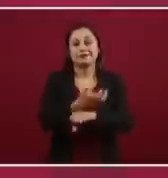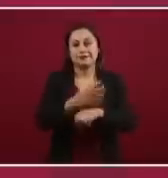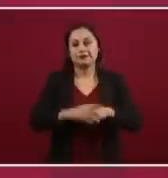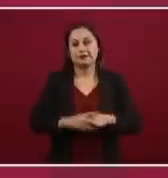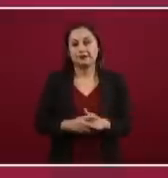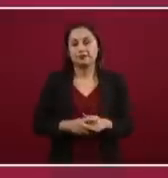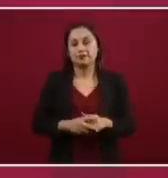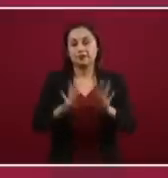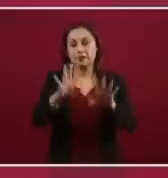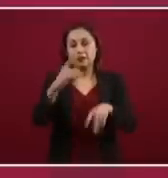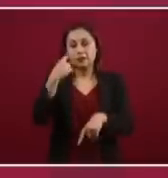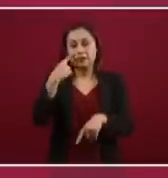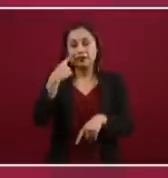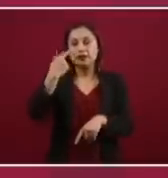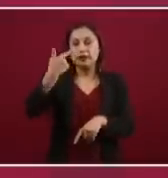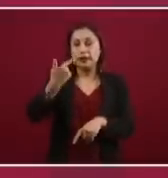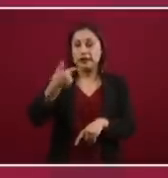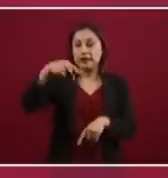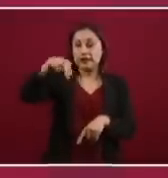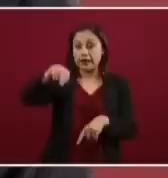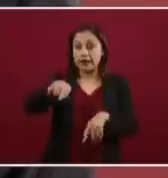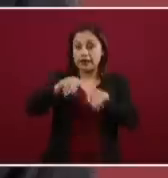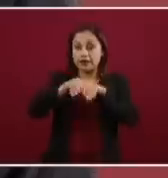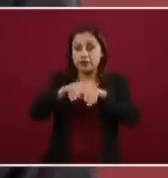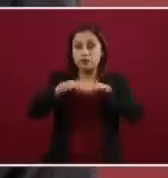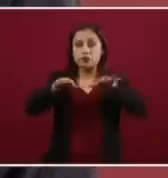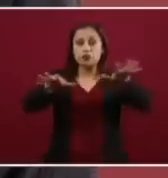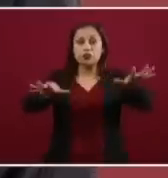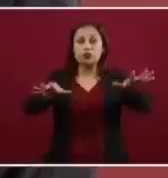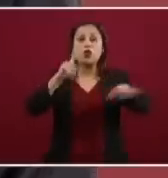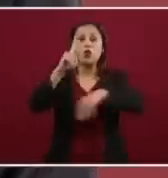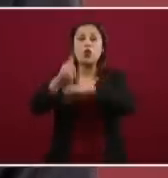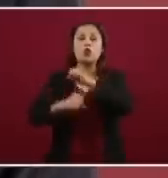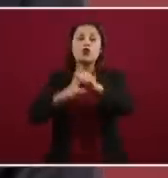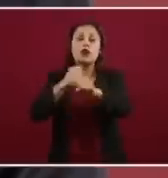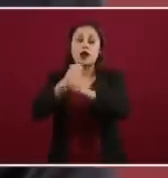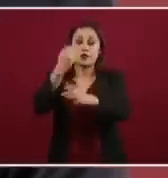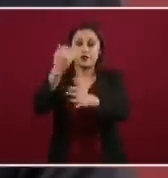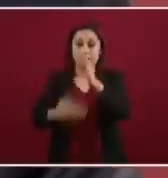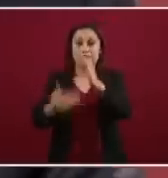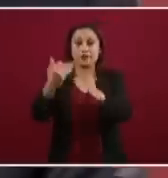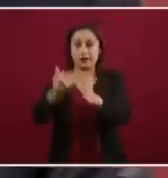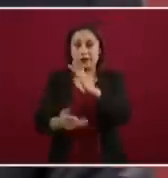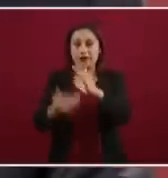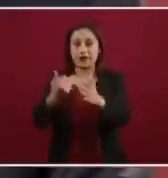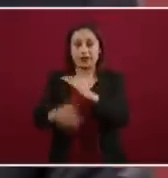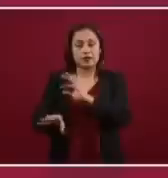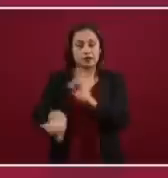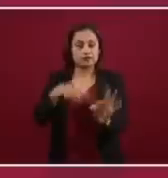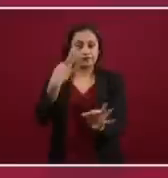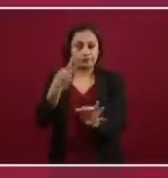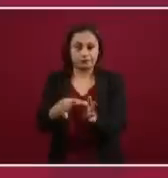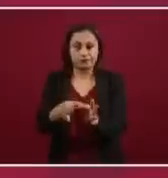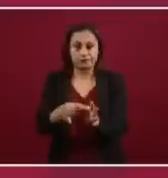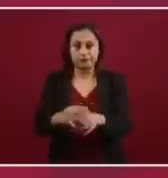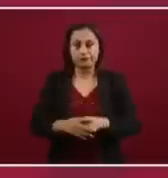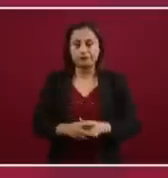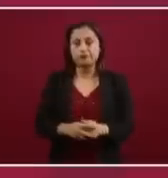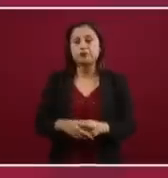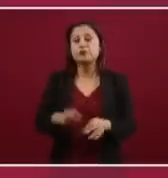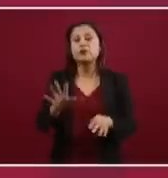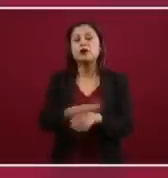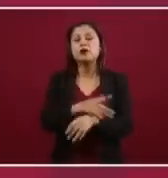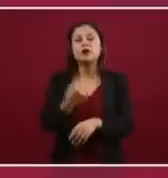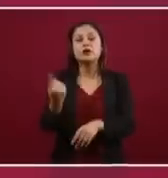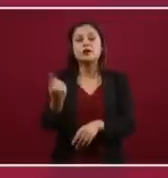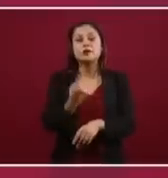a terminar de desplegarse hasta el año próximo, porque ahora